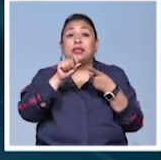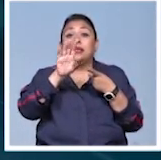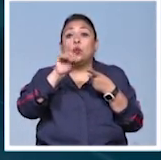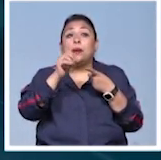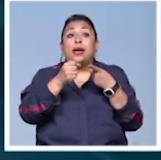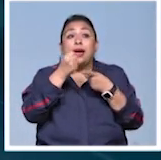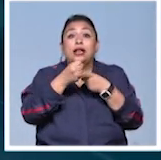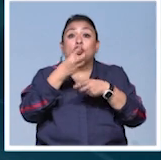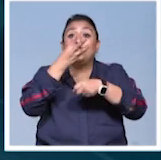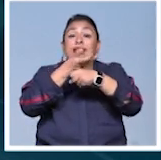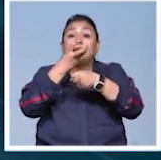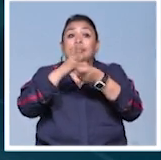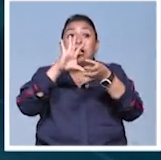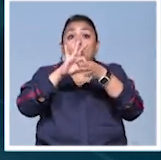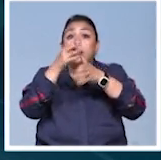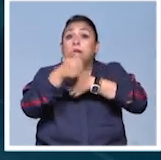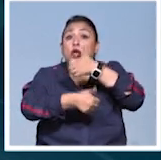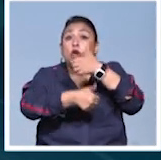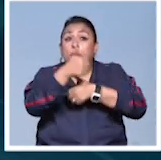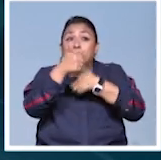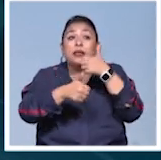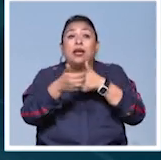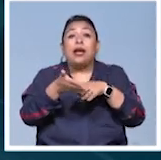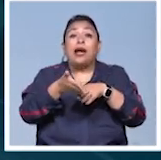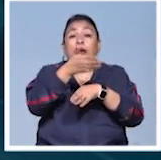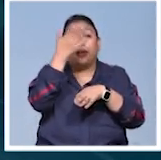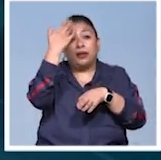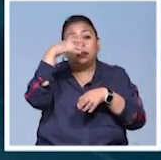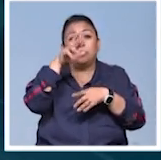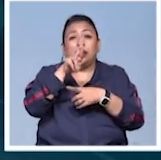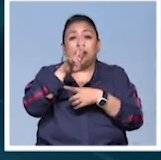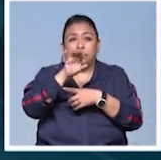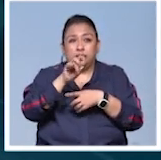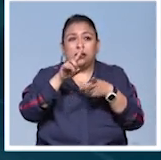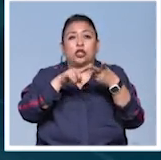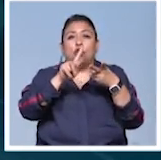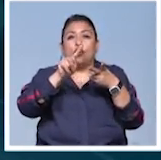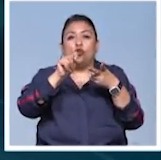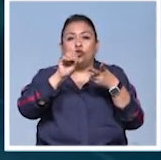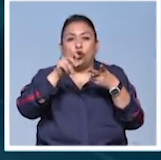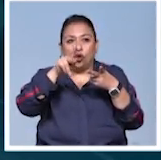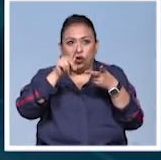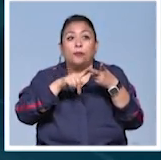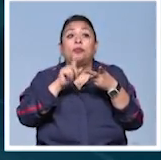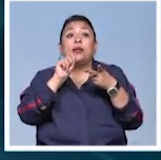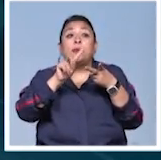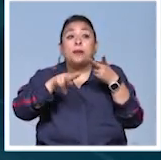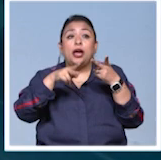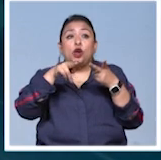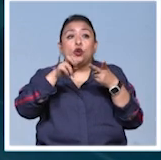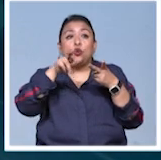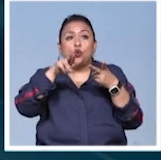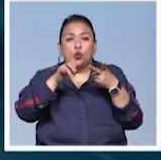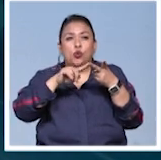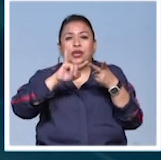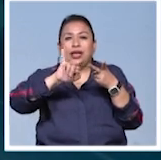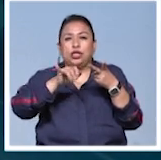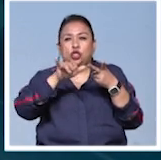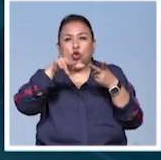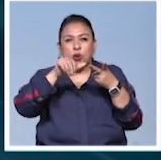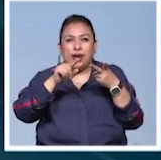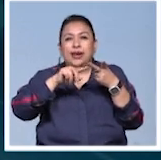competir en sus terceros olímpicos luego de las experiencias de Río y de Tokio. También están Nuria Diosdado, Joana